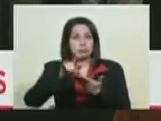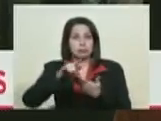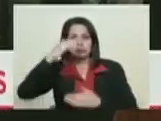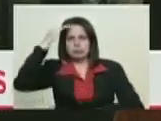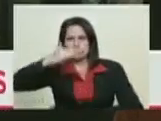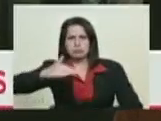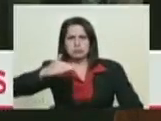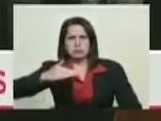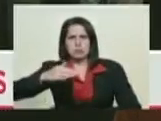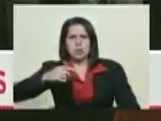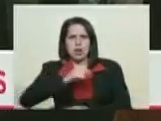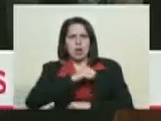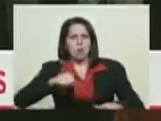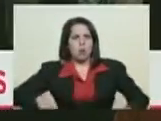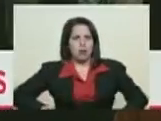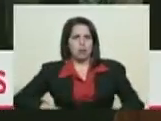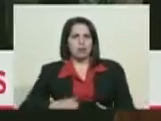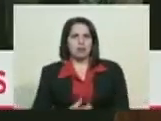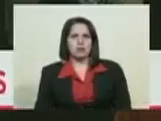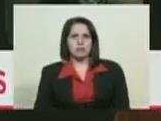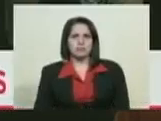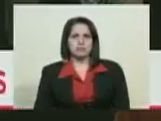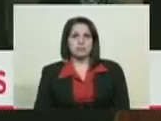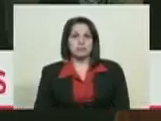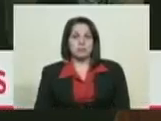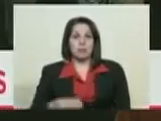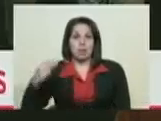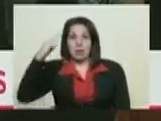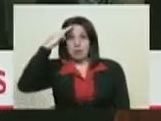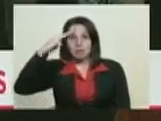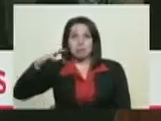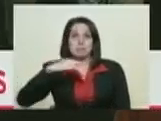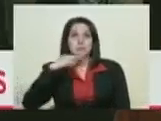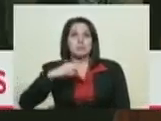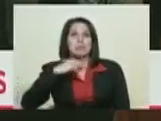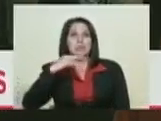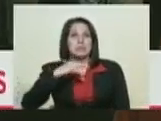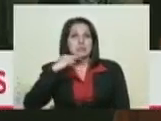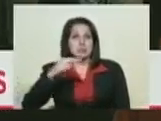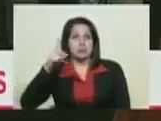Guardia Nacional Bolivariana, la Milicia Nacional Bolivariana.